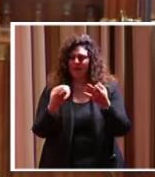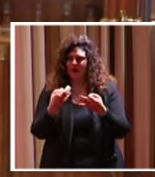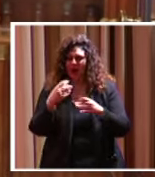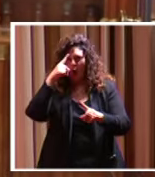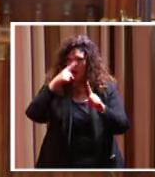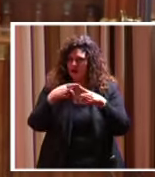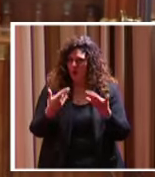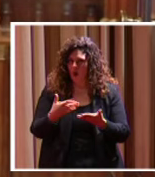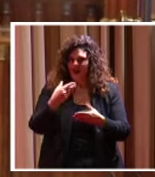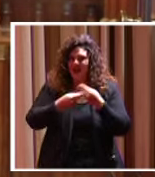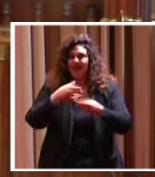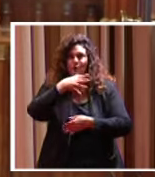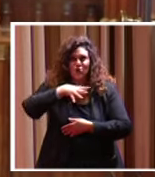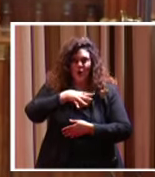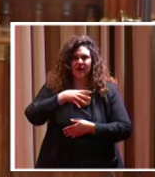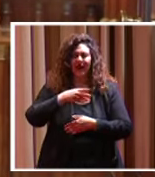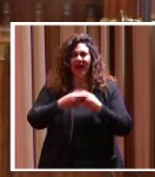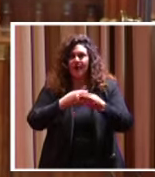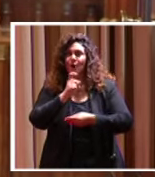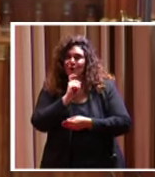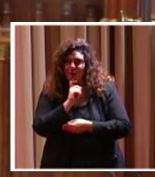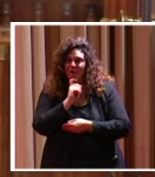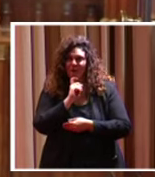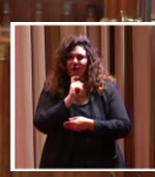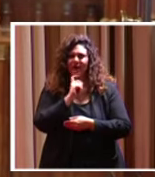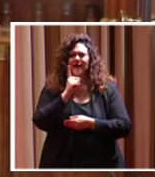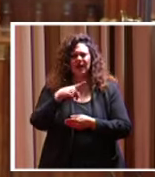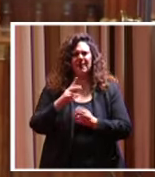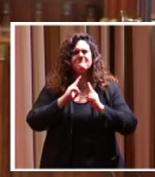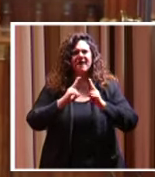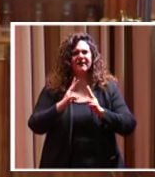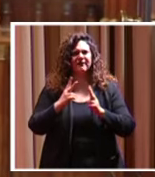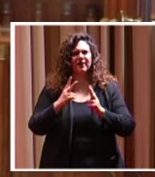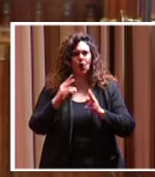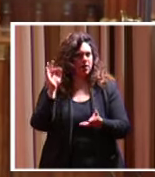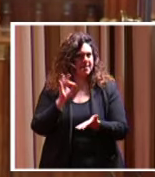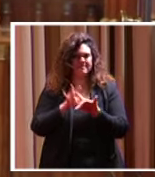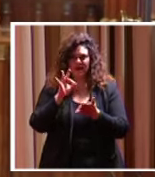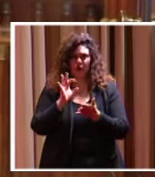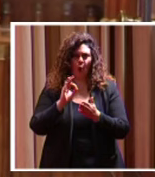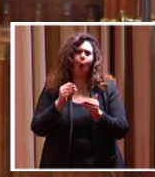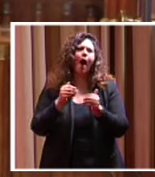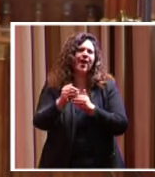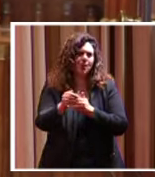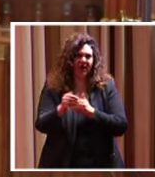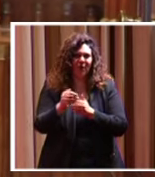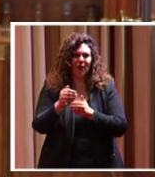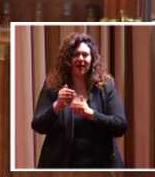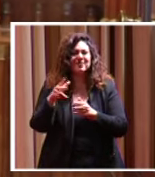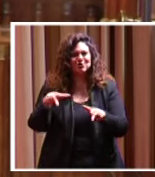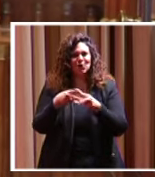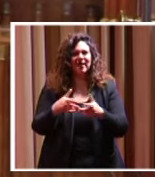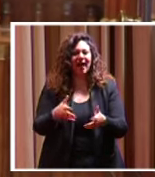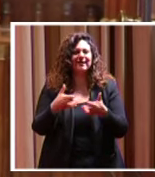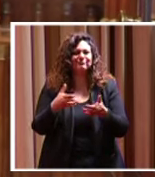qué lo hacíamos, dónde lo hacíamos, cómo lo hacíamos y, sobre todo, qué beneficio inmediato o a largo plazo podía obtener